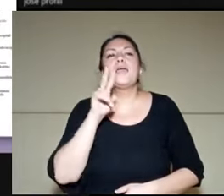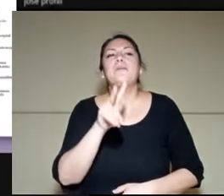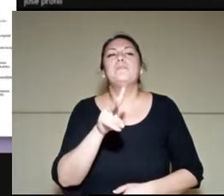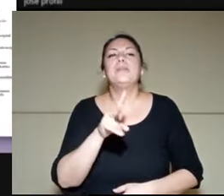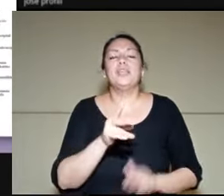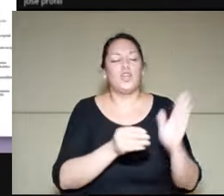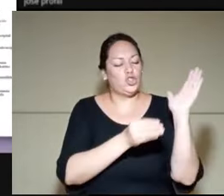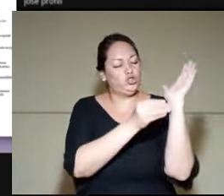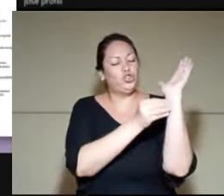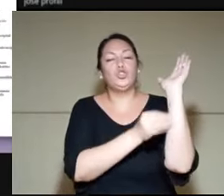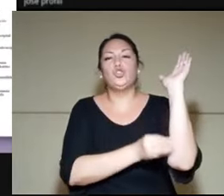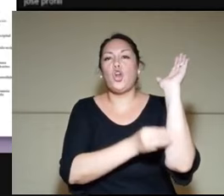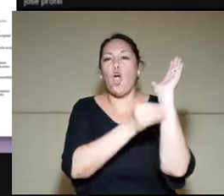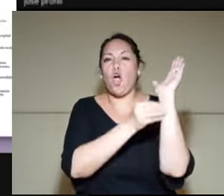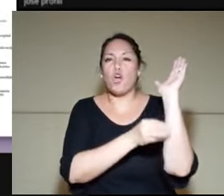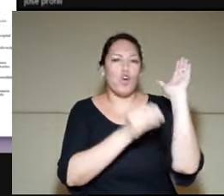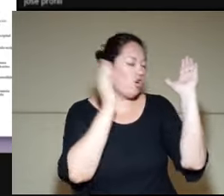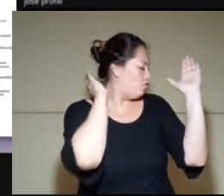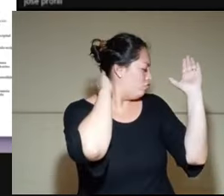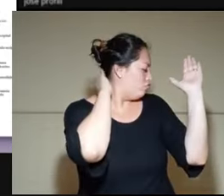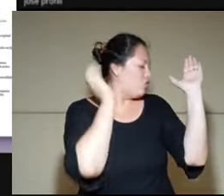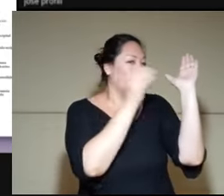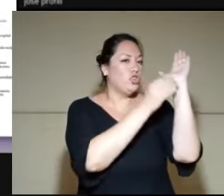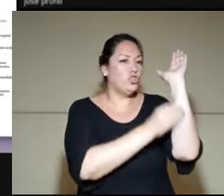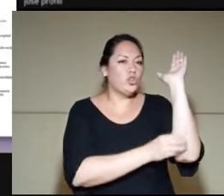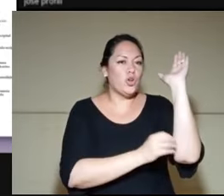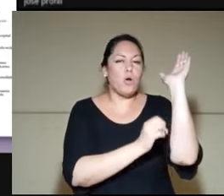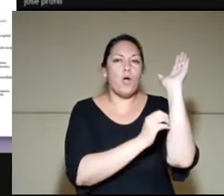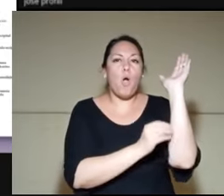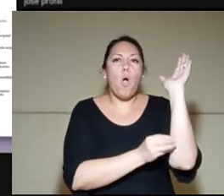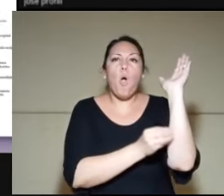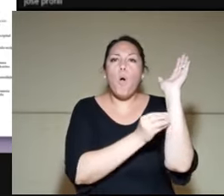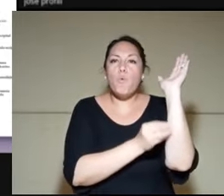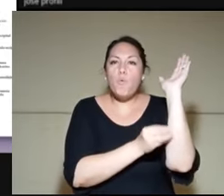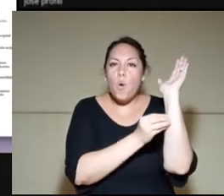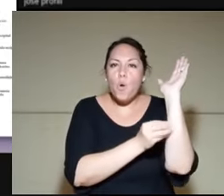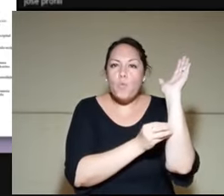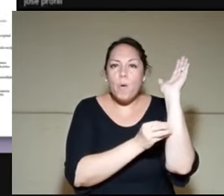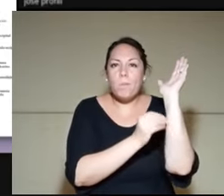Bueno, y acá veo el tronco encefálico, fíjense, de abajo hacia arriba el